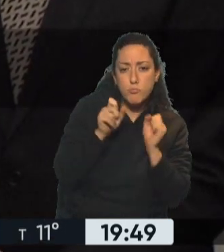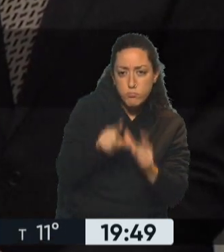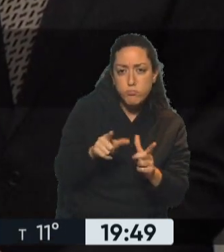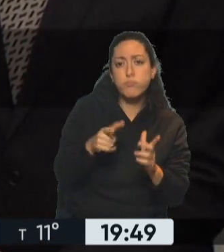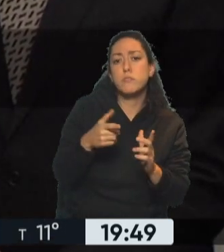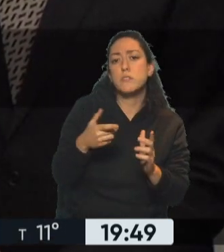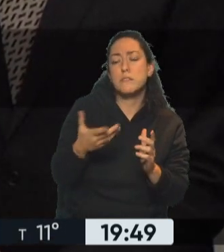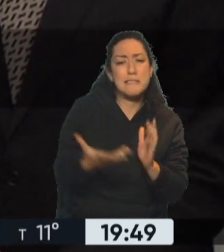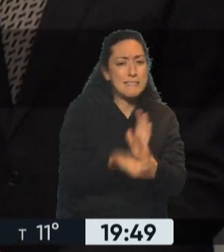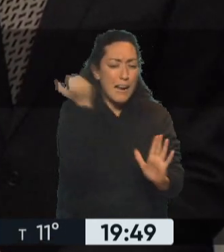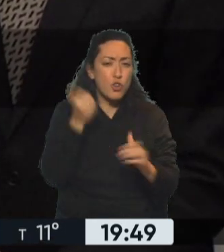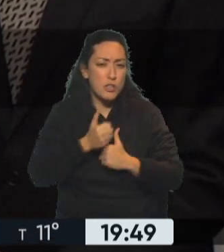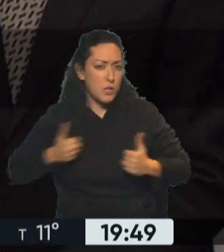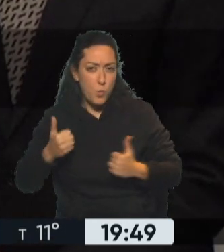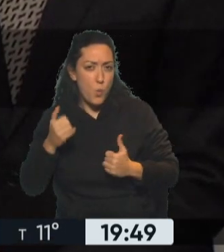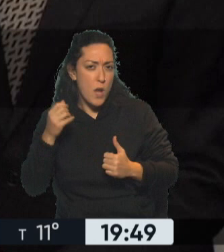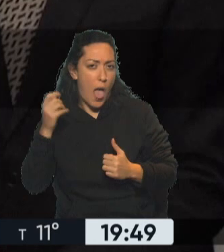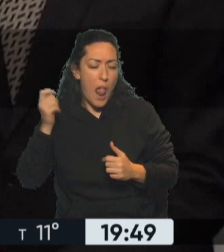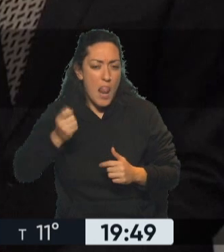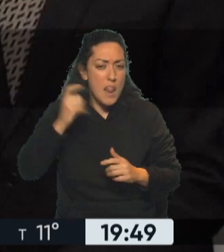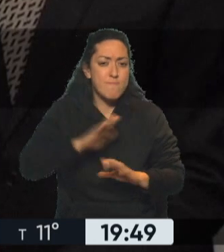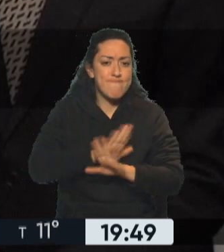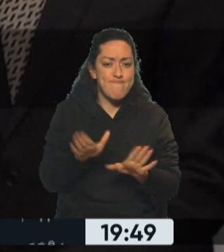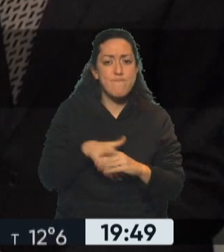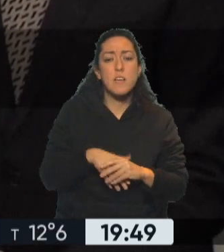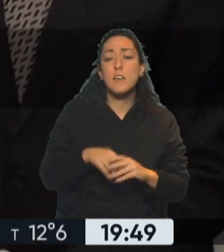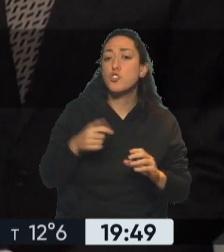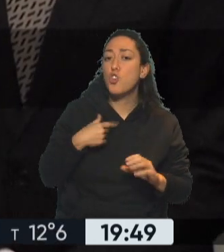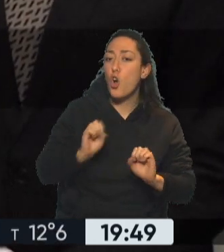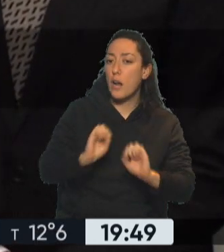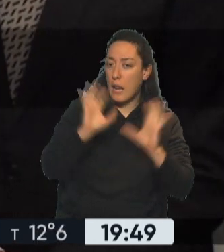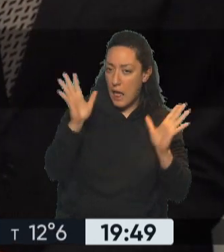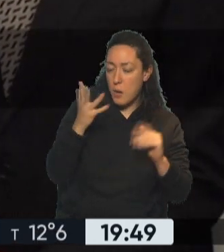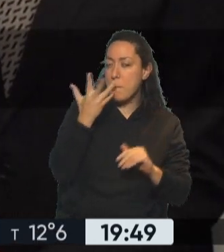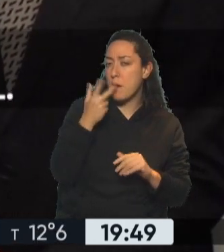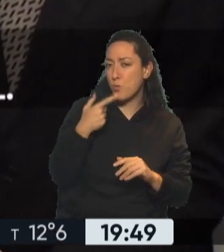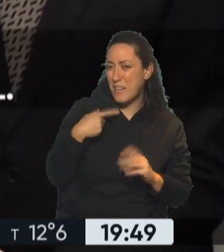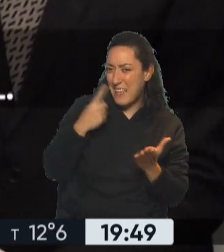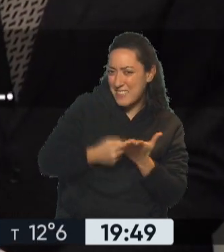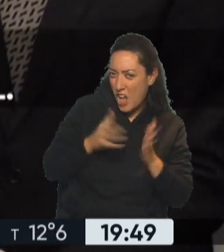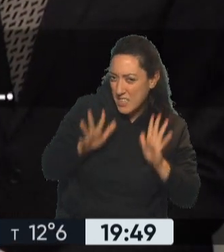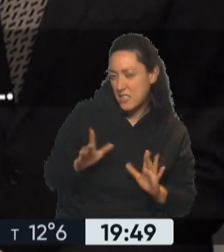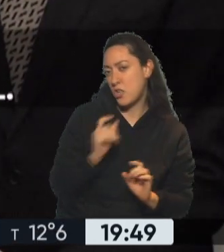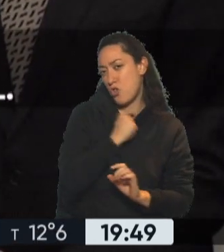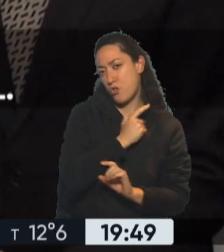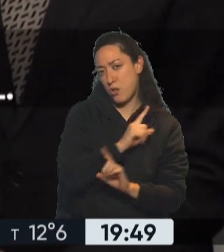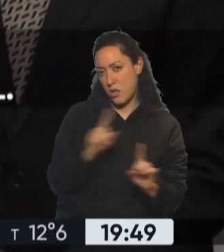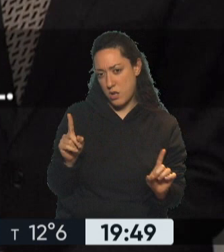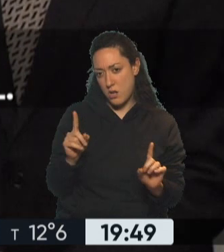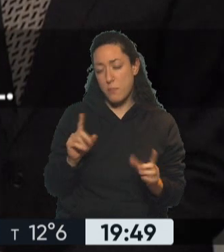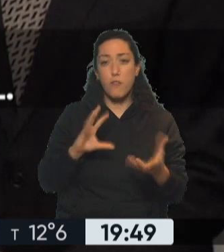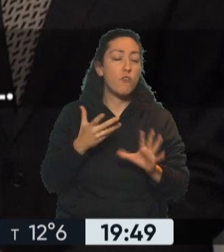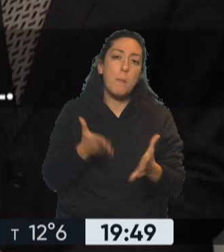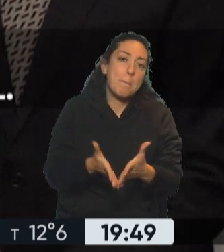by the court. And let me be clear, while I wish it had not come to this, this is the fastest